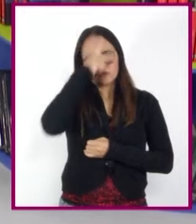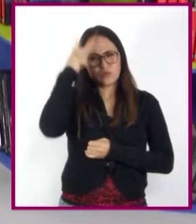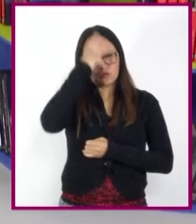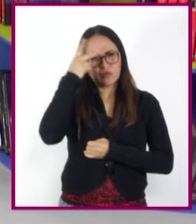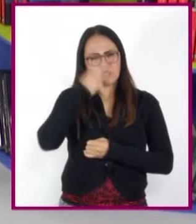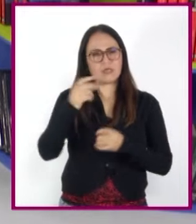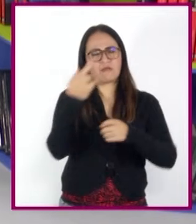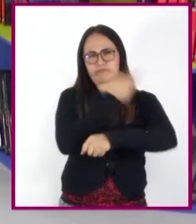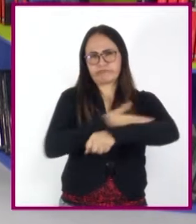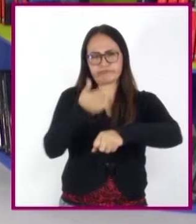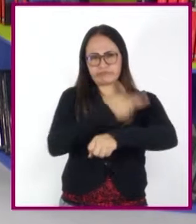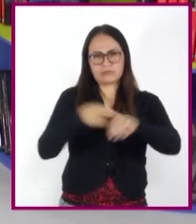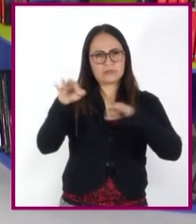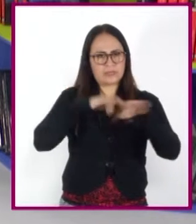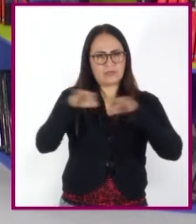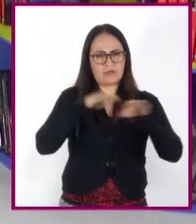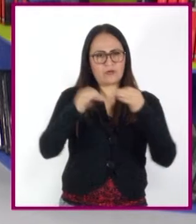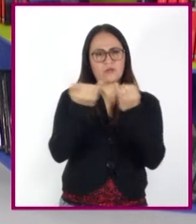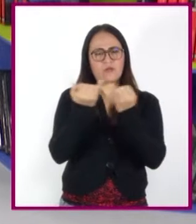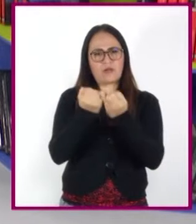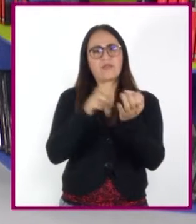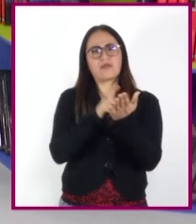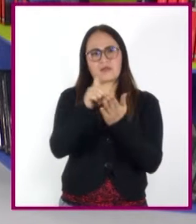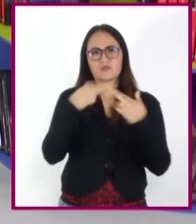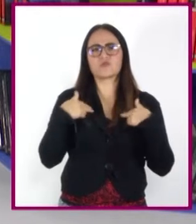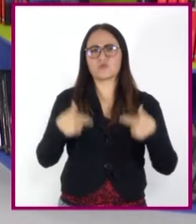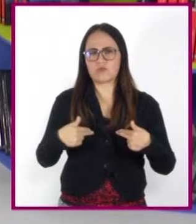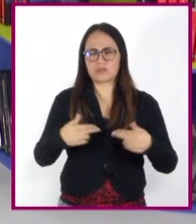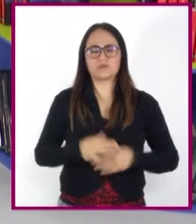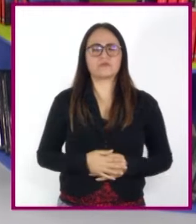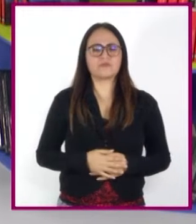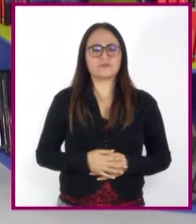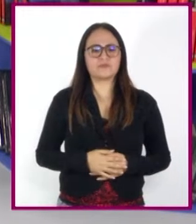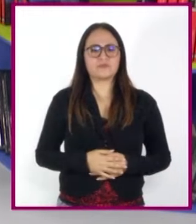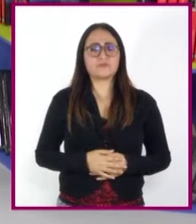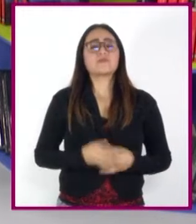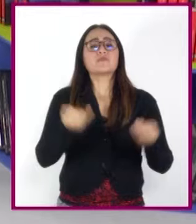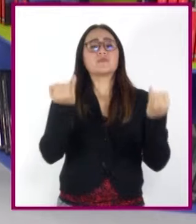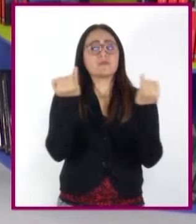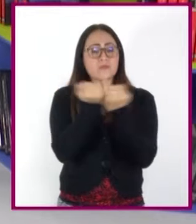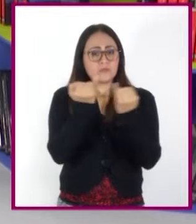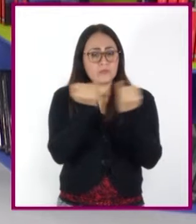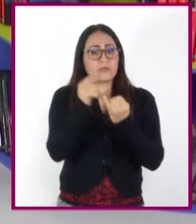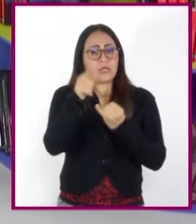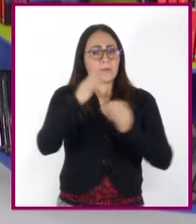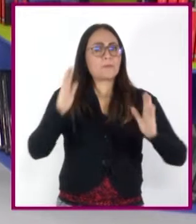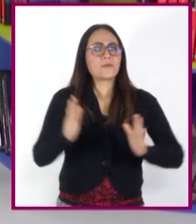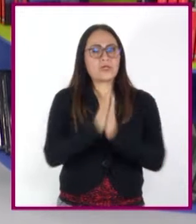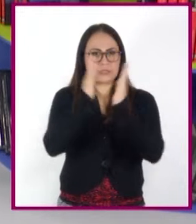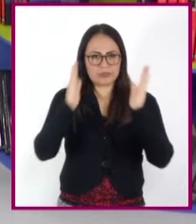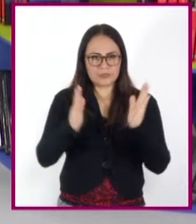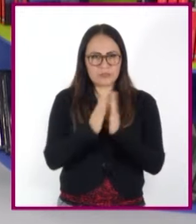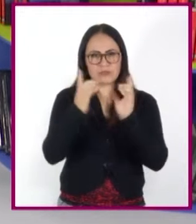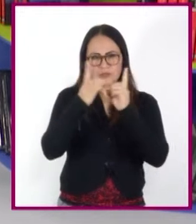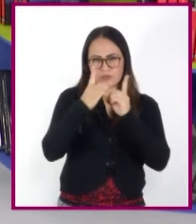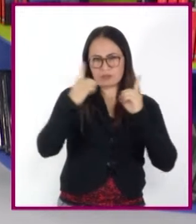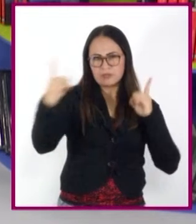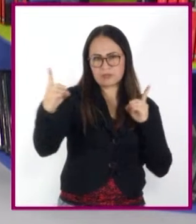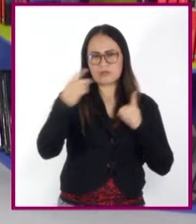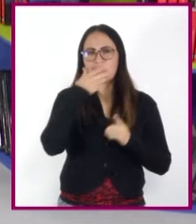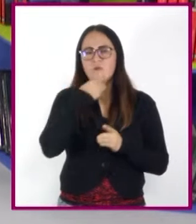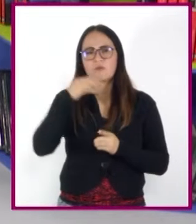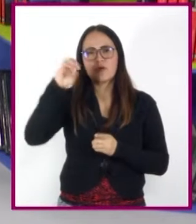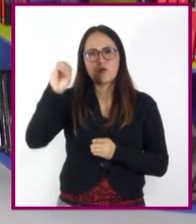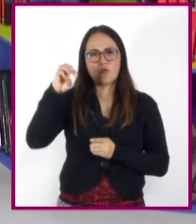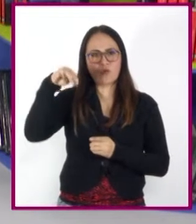igualdad de género y derechos humanos. De igual forma, contaremos con la participación a la distancia de Omar